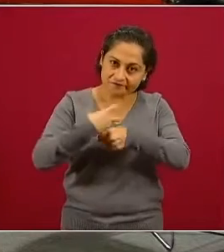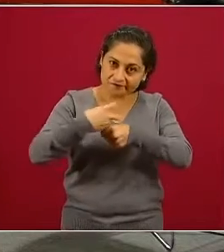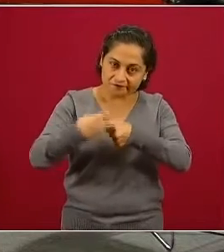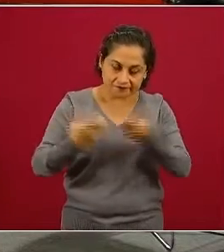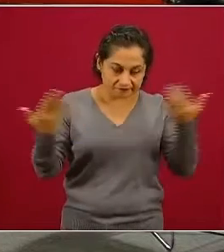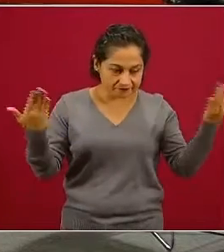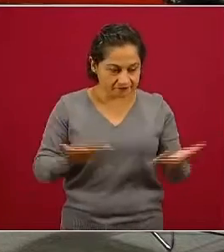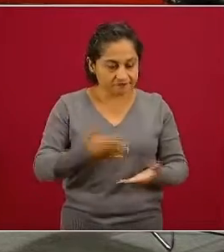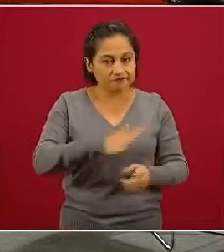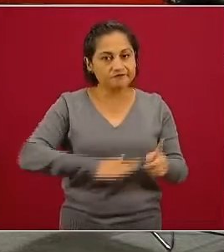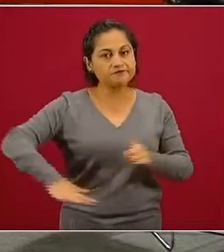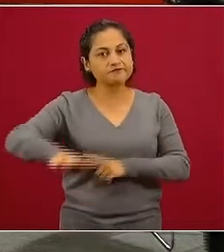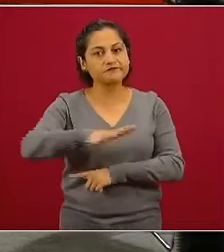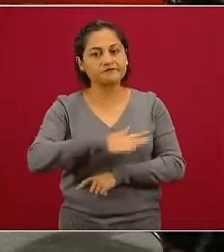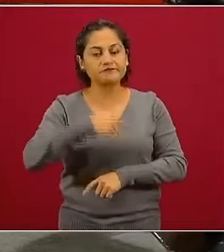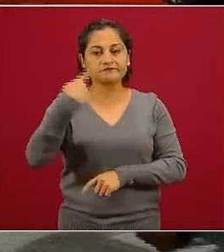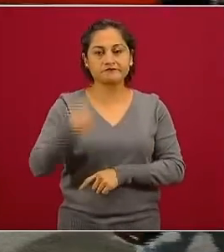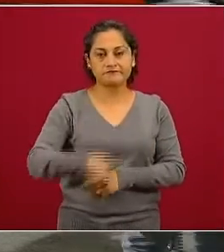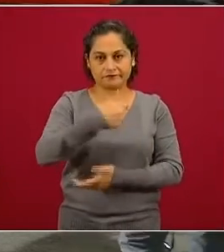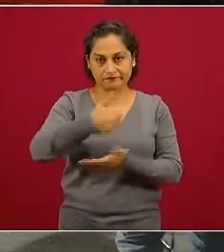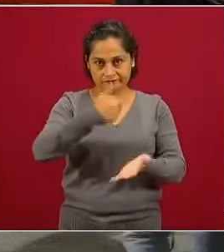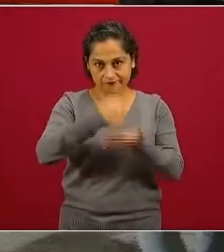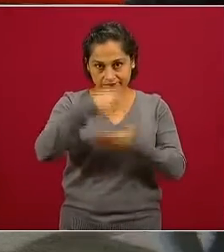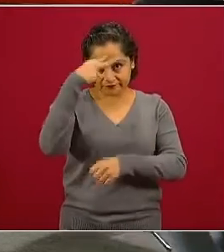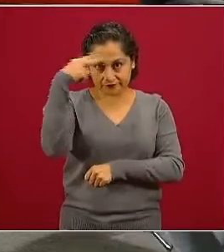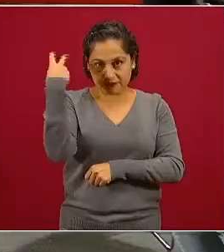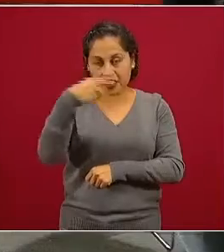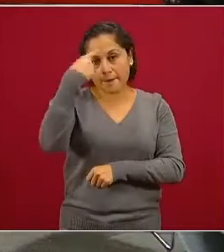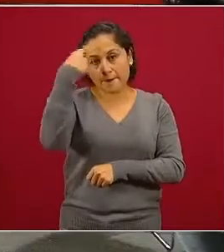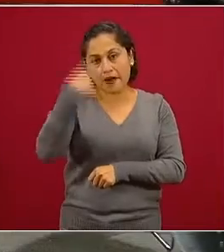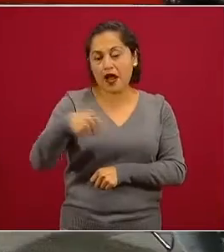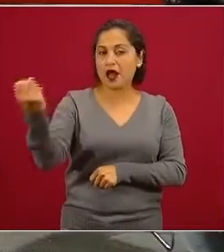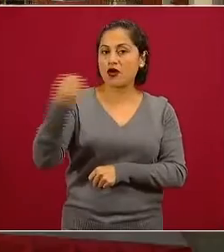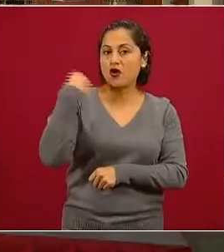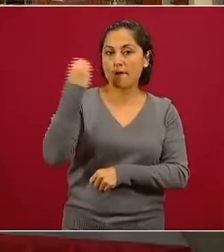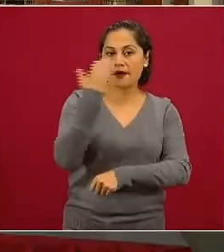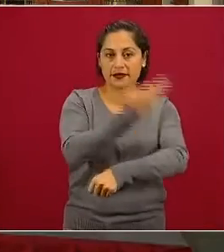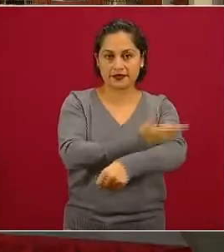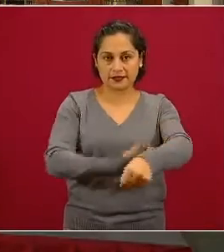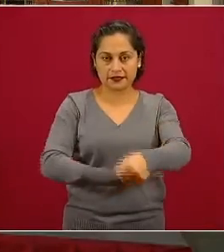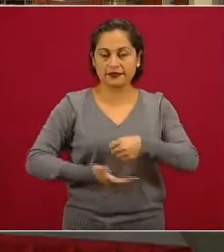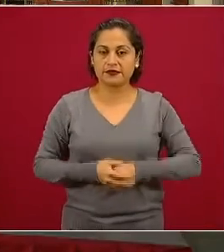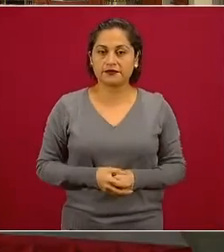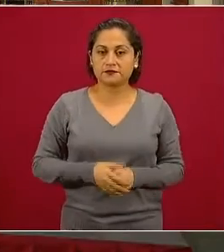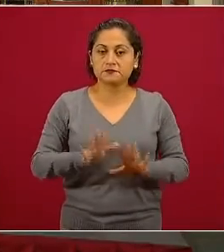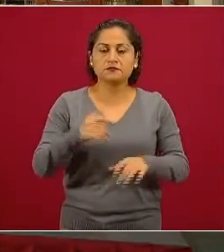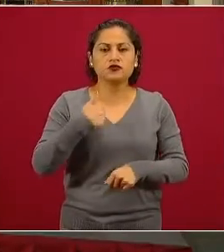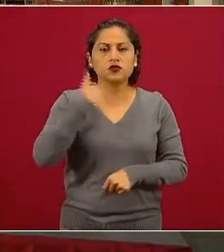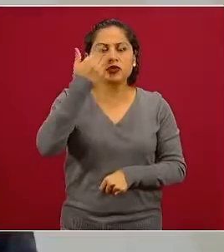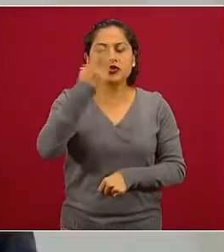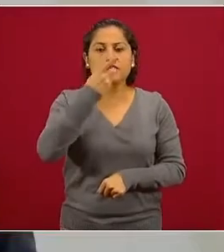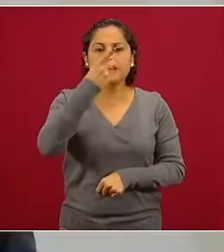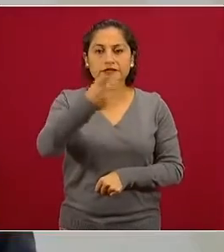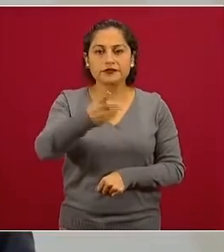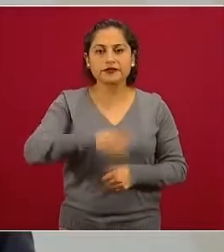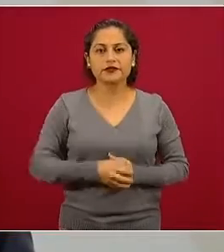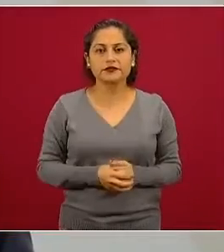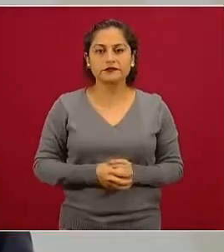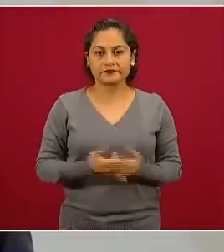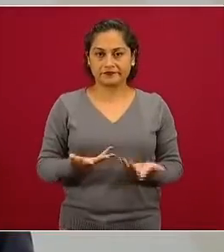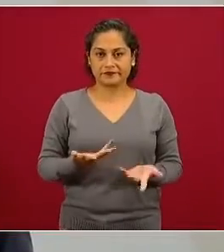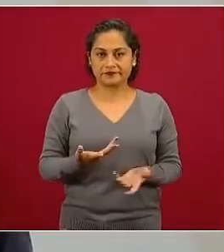informaciones actualizadas a diario en español, información de Naciones Unidas sobre la pandemia en México y en